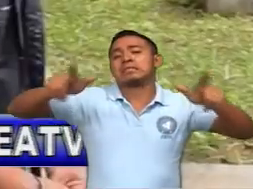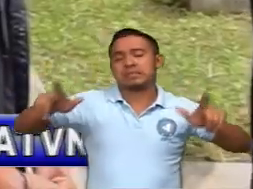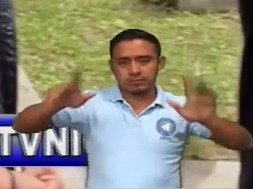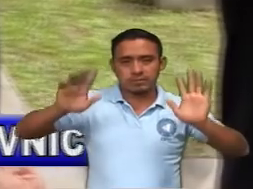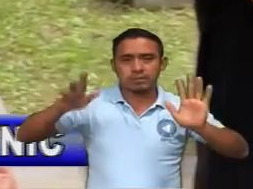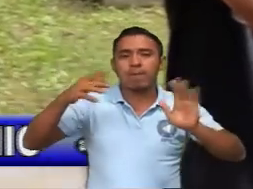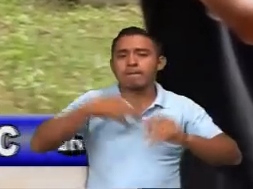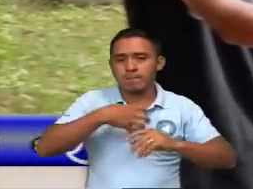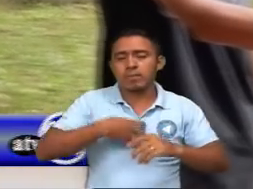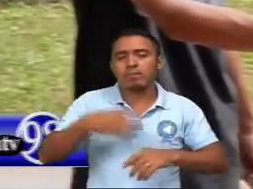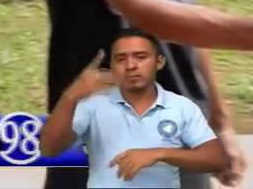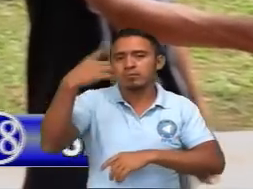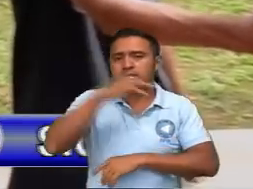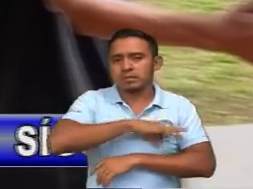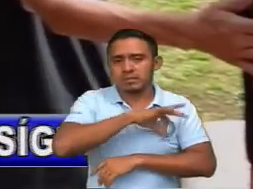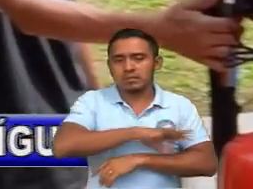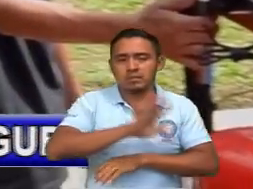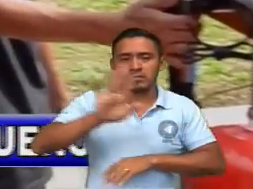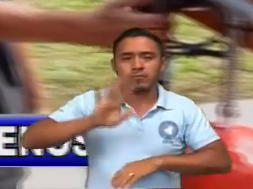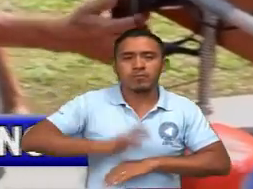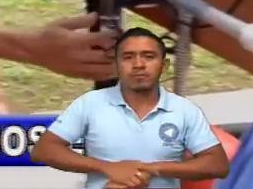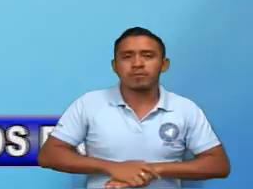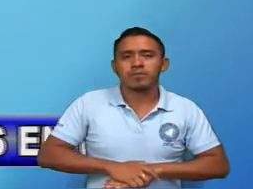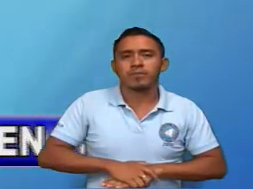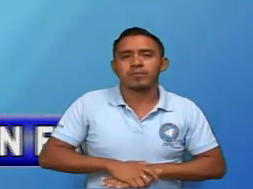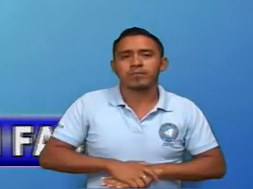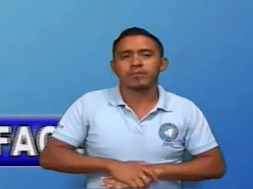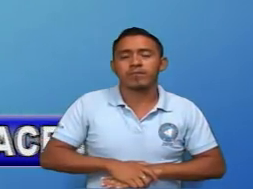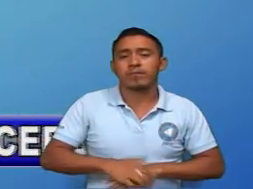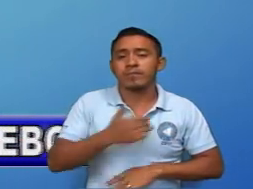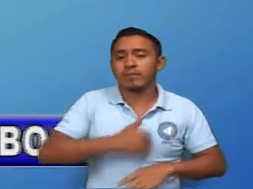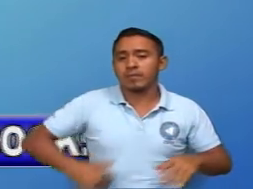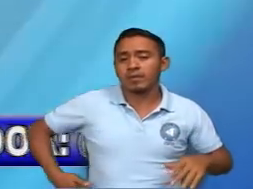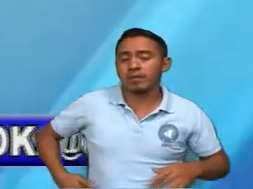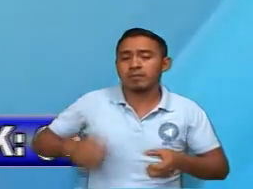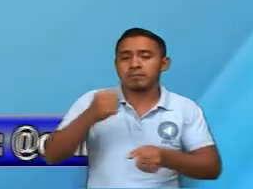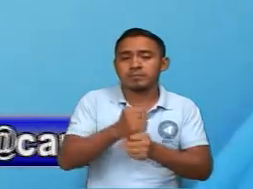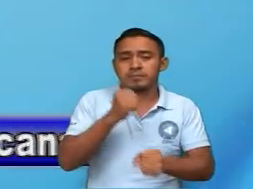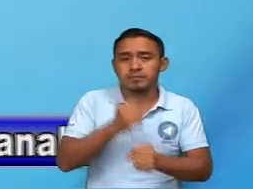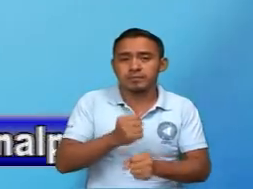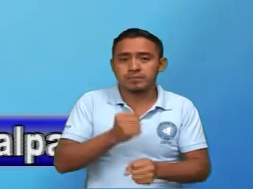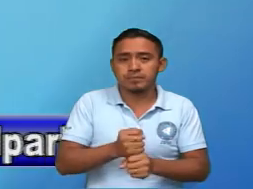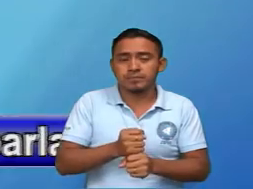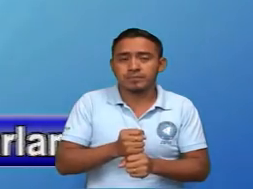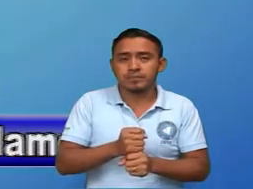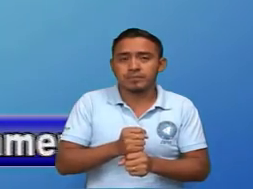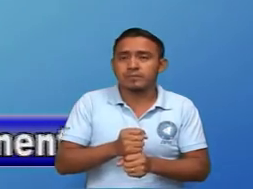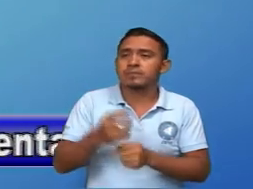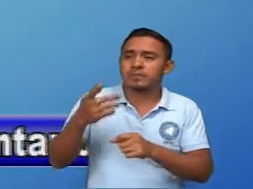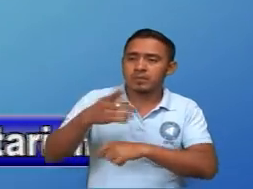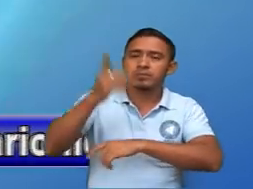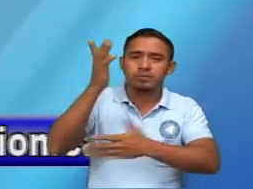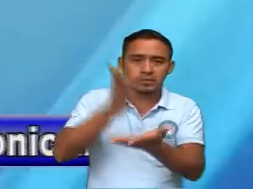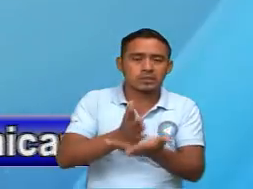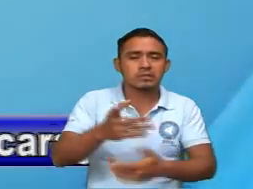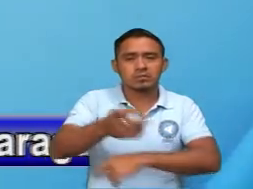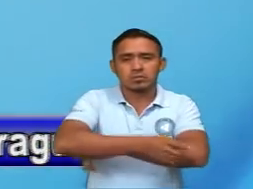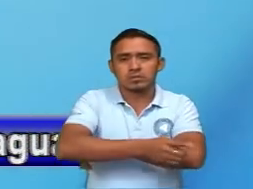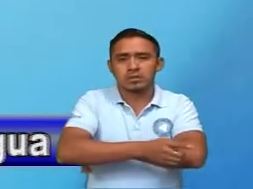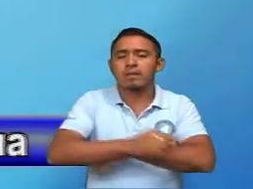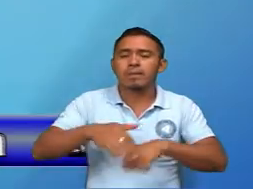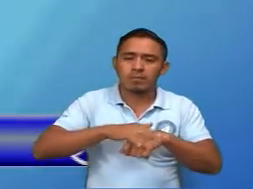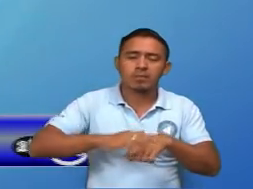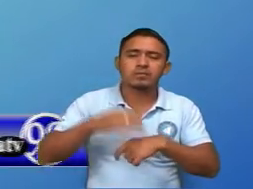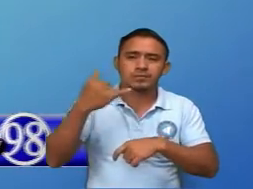con derecho a descanso y a salario. El Ministerio del Trabajo, enviado al comandante Daniel y era autorizado